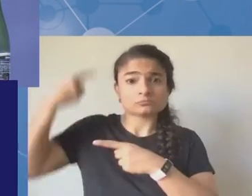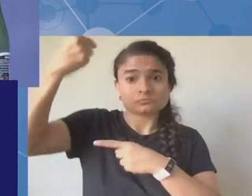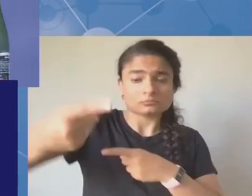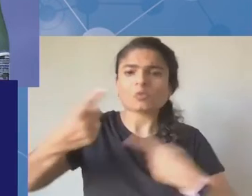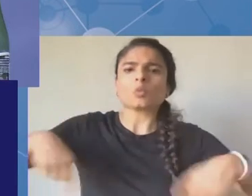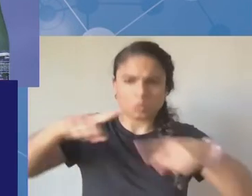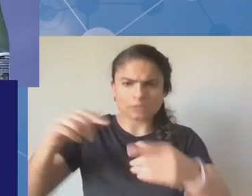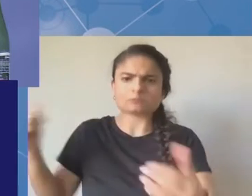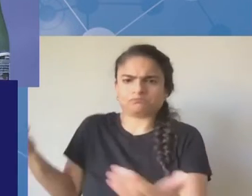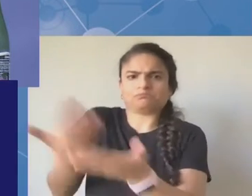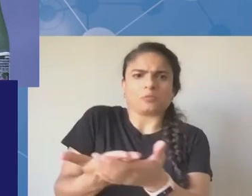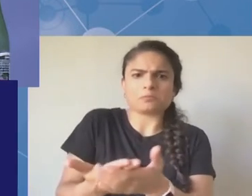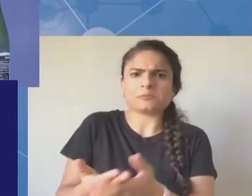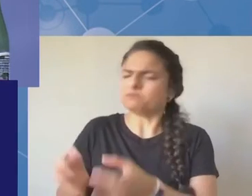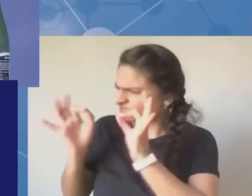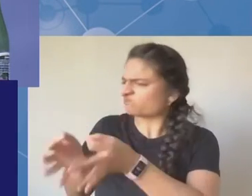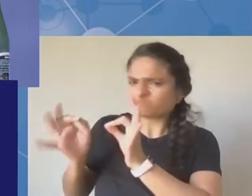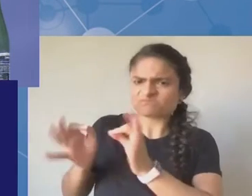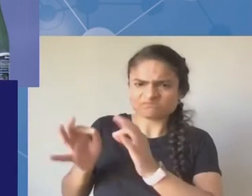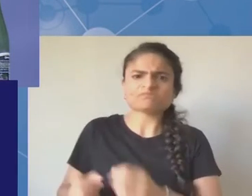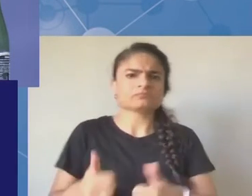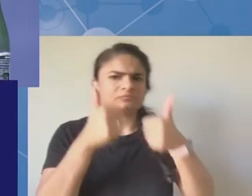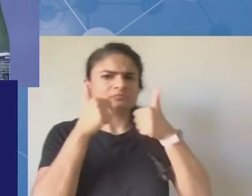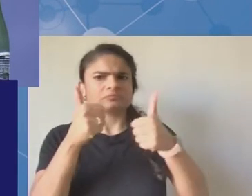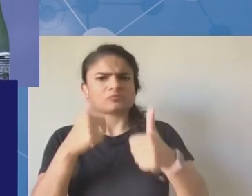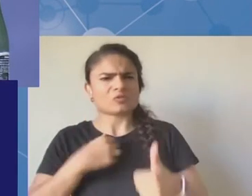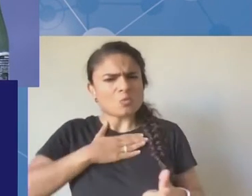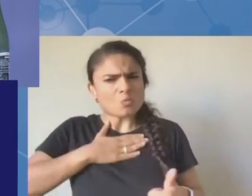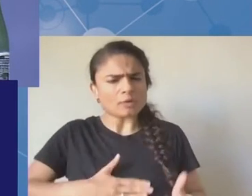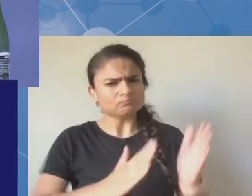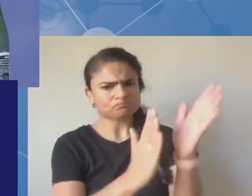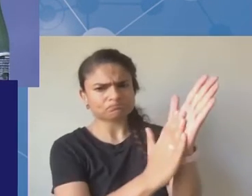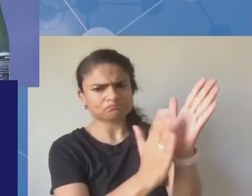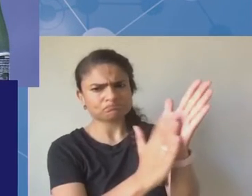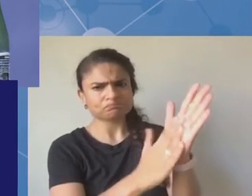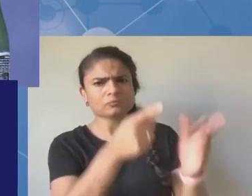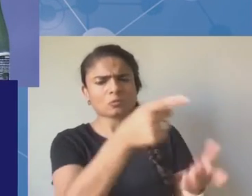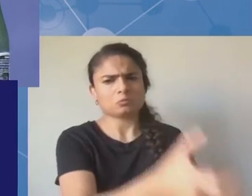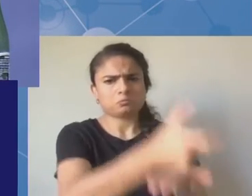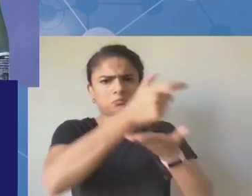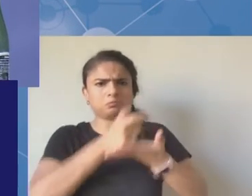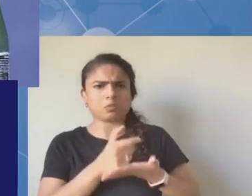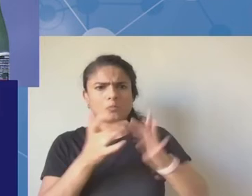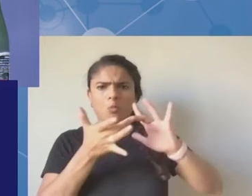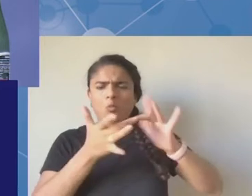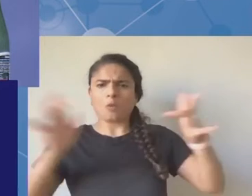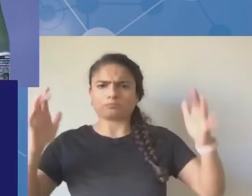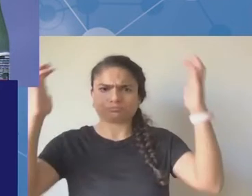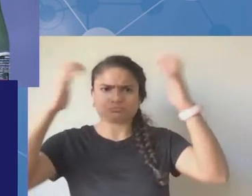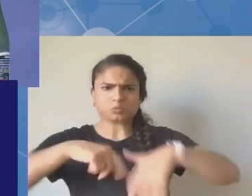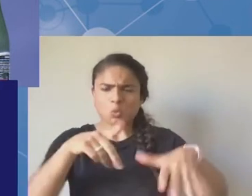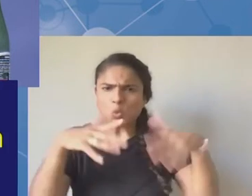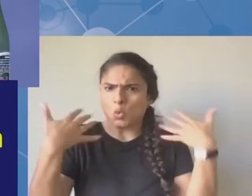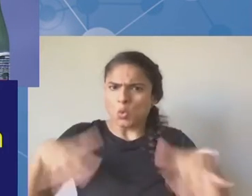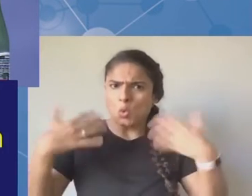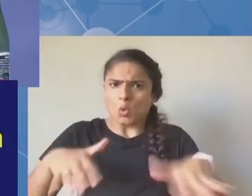Yo creo que es una iniciativa muy importante. Gracias por haberlo mencionado. No obstante, nos hemos referido a este tema